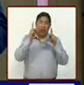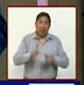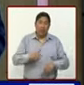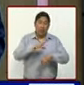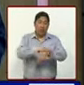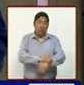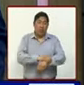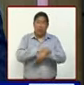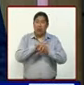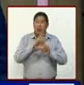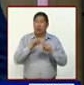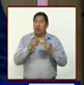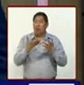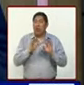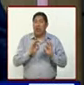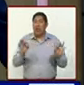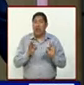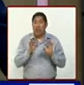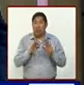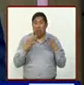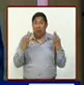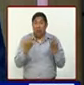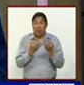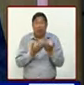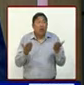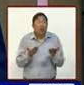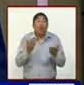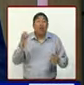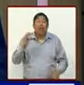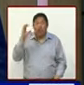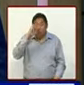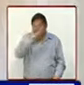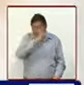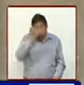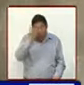no hay rastro alguno de su paradero. La familia ya no sabe dónde buscar.